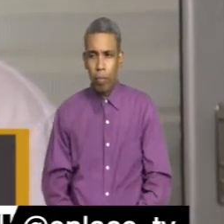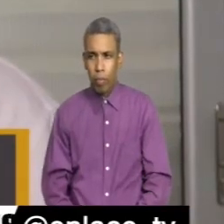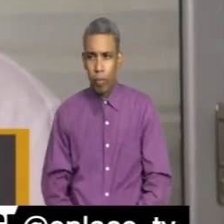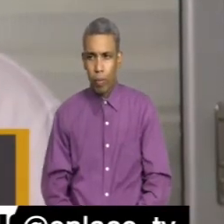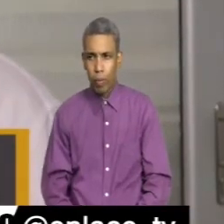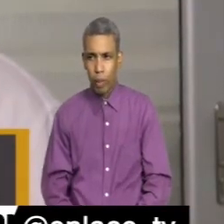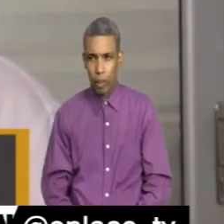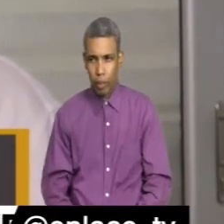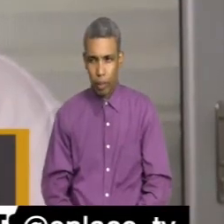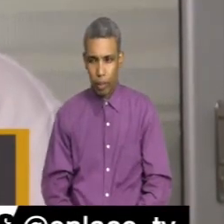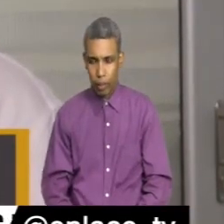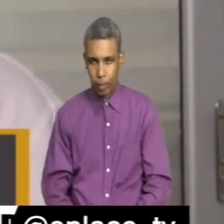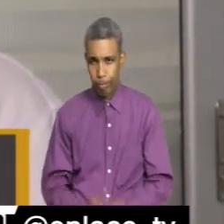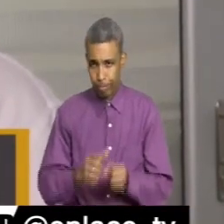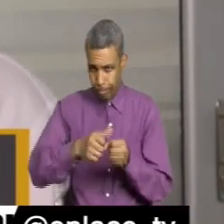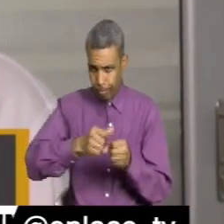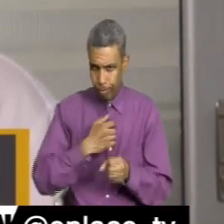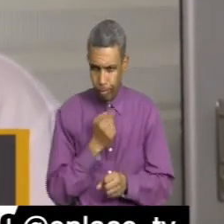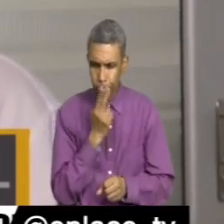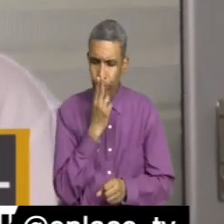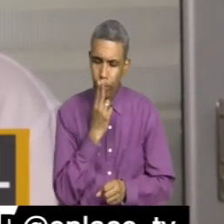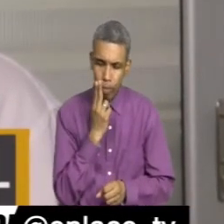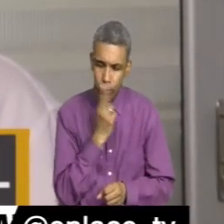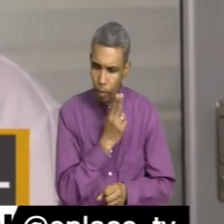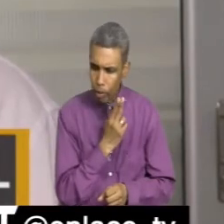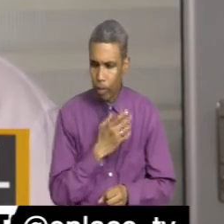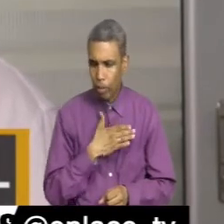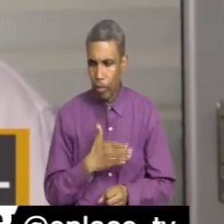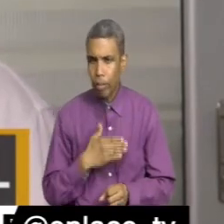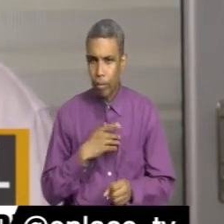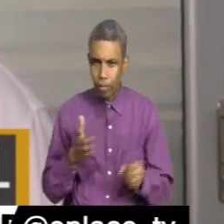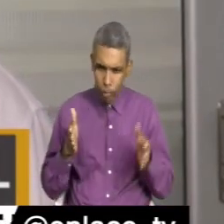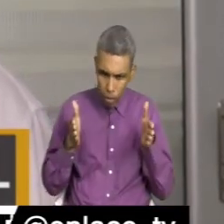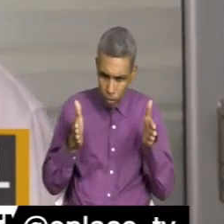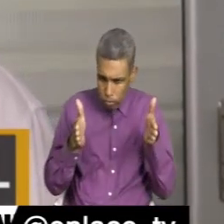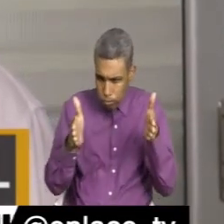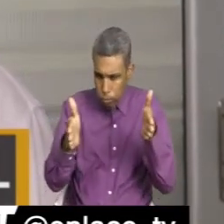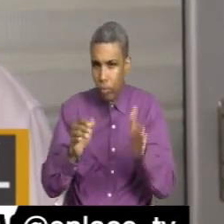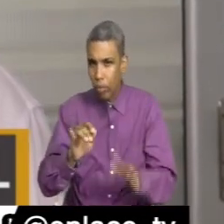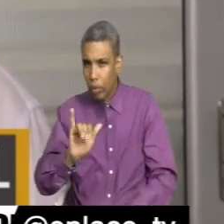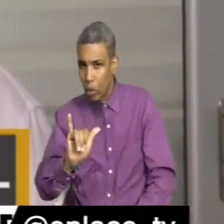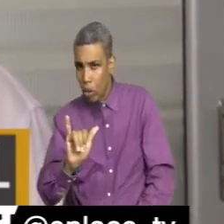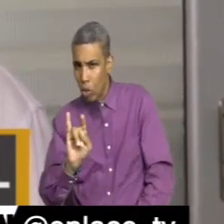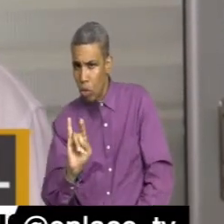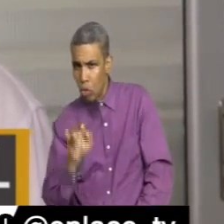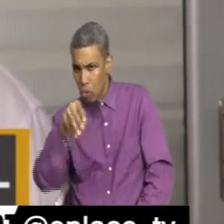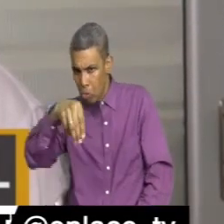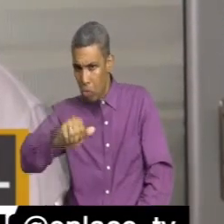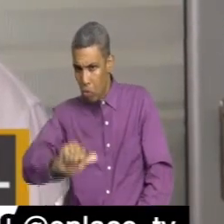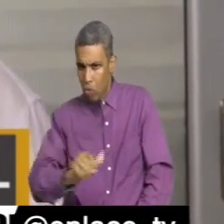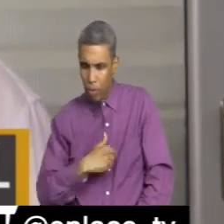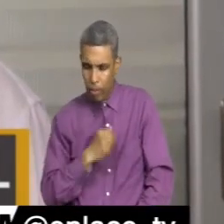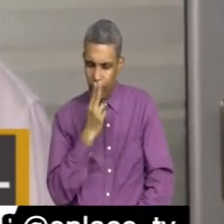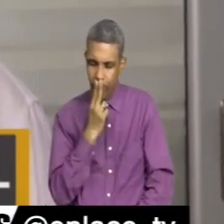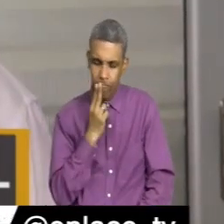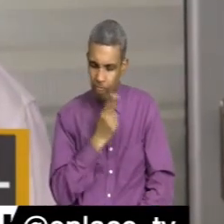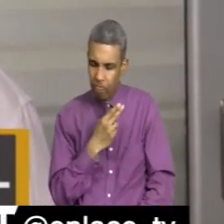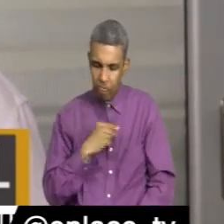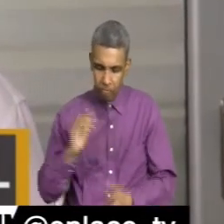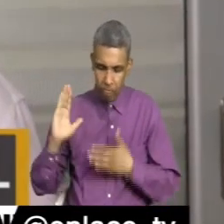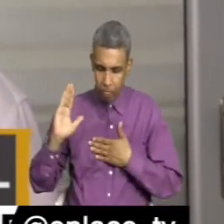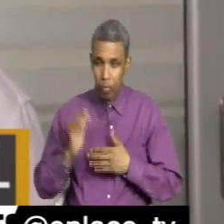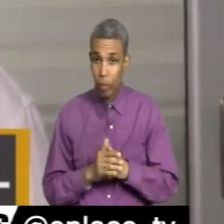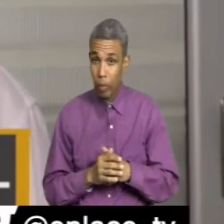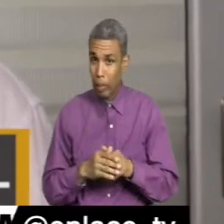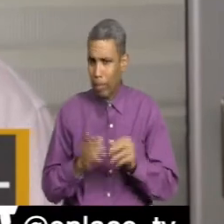convenio terminar la obra. Es un compromiso nuestro, es un legado que le estamos dejando a la ciudad. Es una vía muy